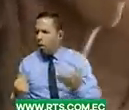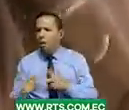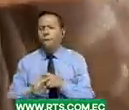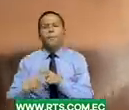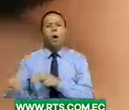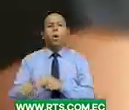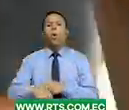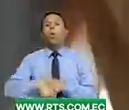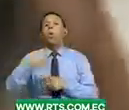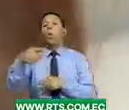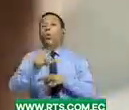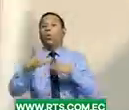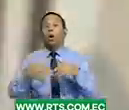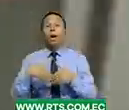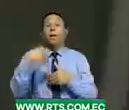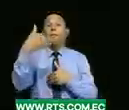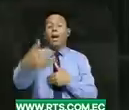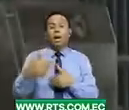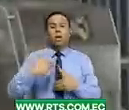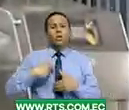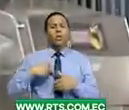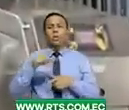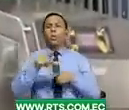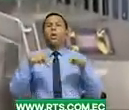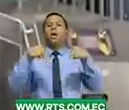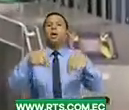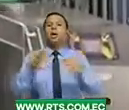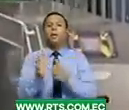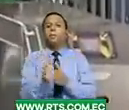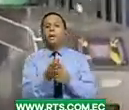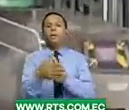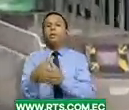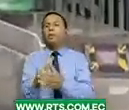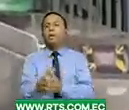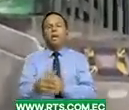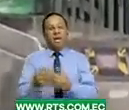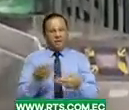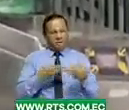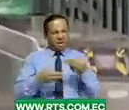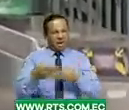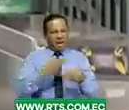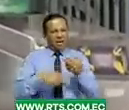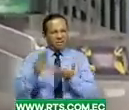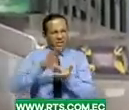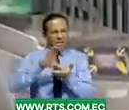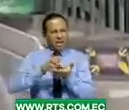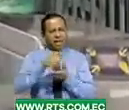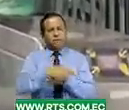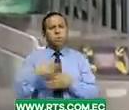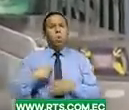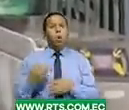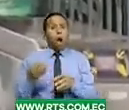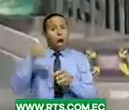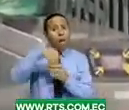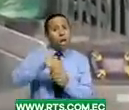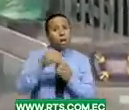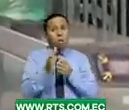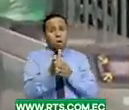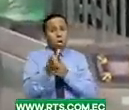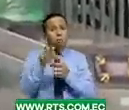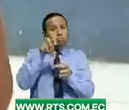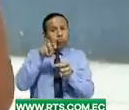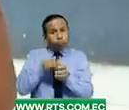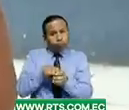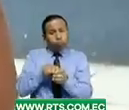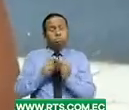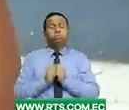joven en otra estación. Yo estaba en la parada de la Metrovía del Mercado Central, estaba yo sentada dentro de la unidad y el